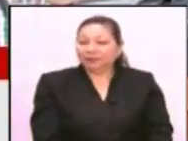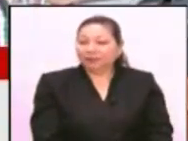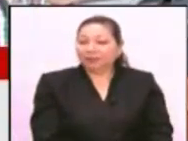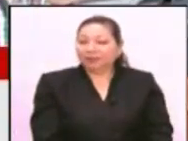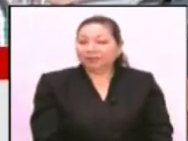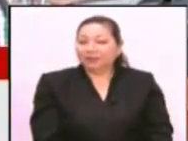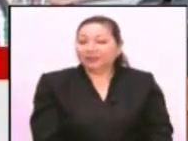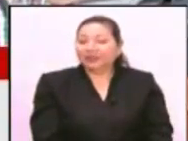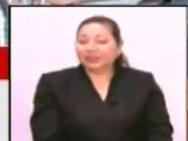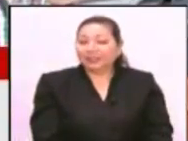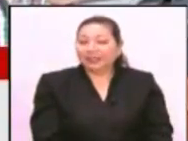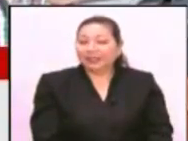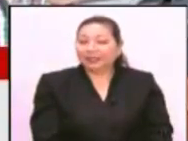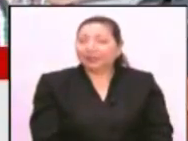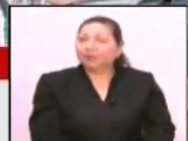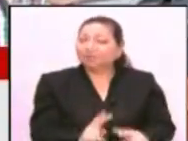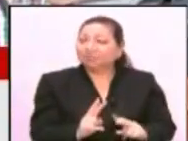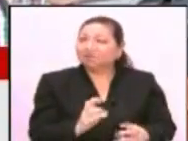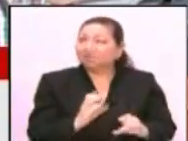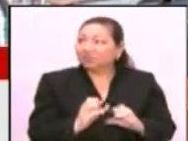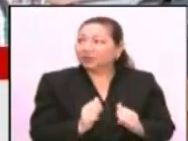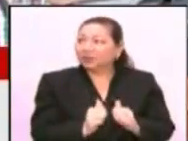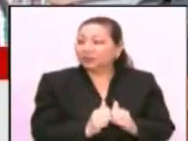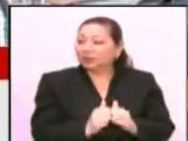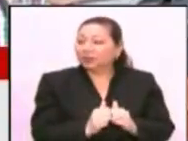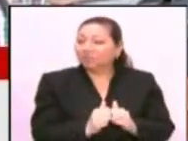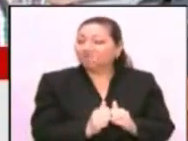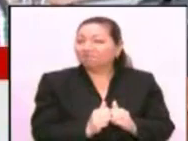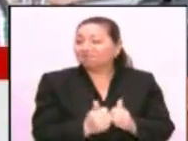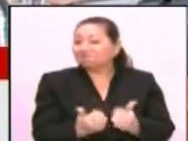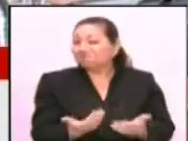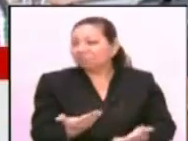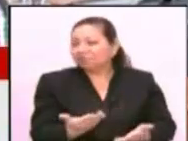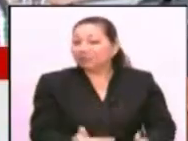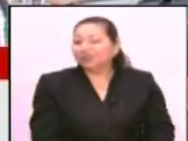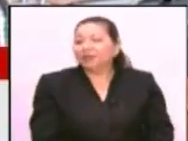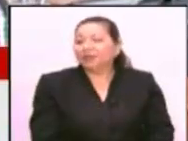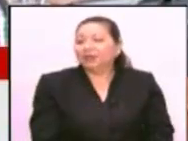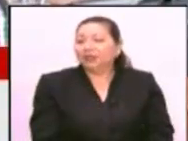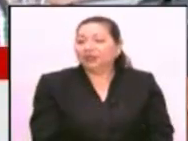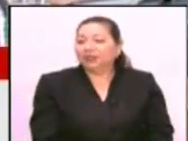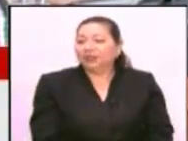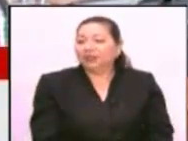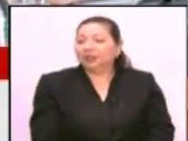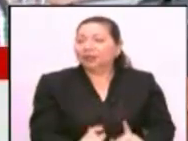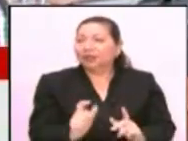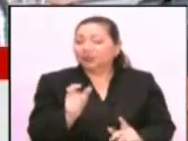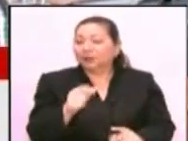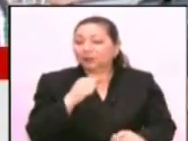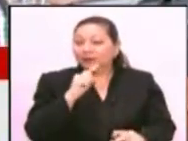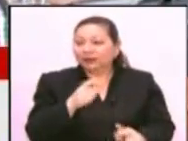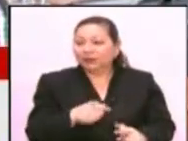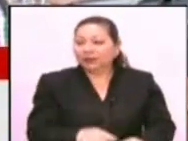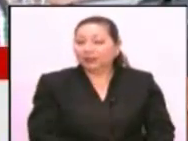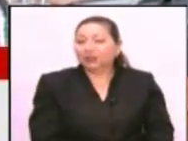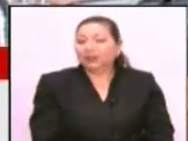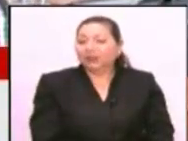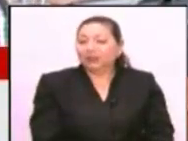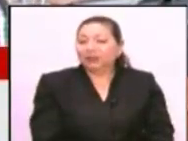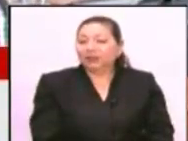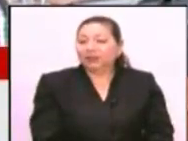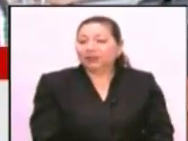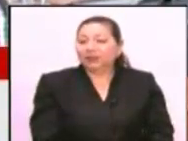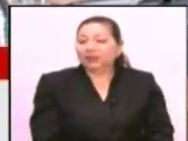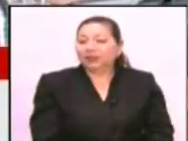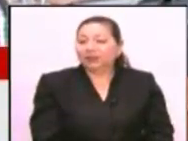Y un último tema, lo habíamos conversado con la congresista, ¿no?